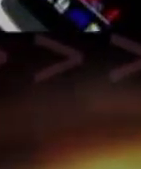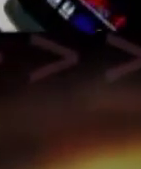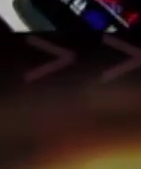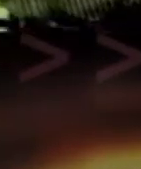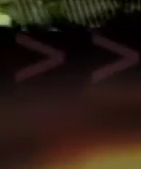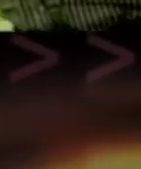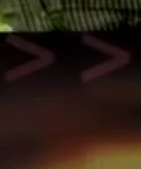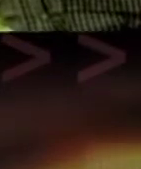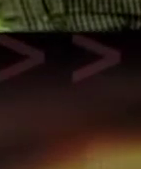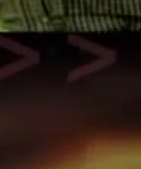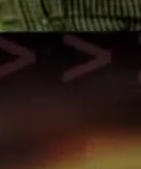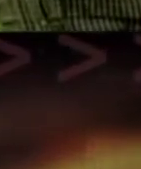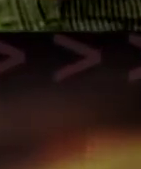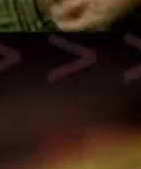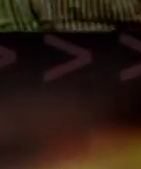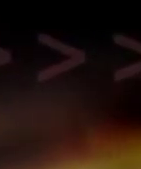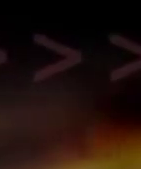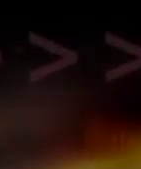i